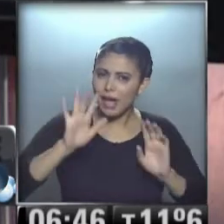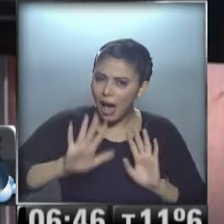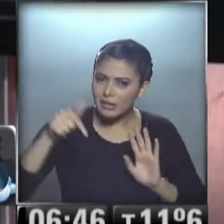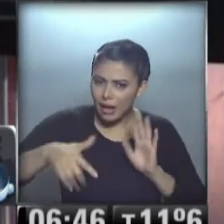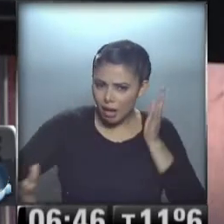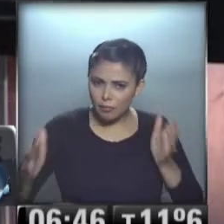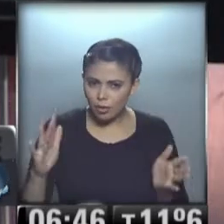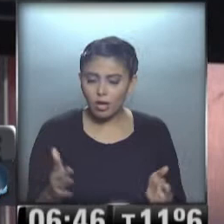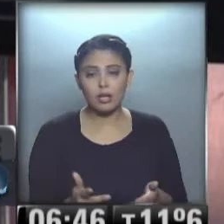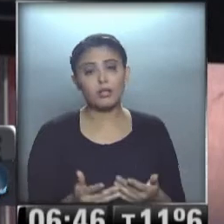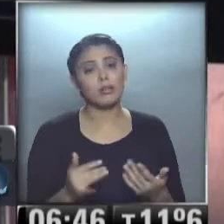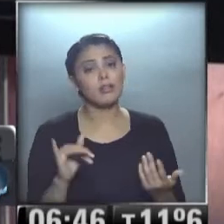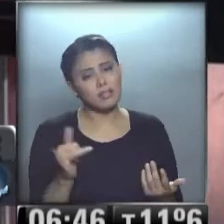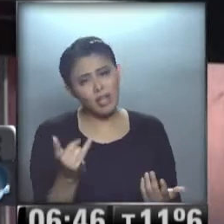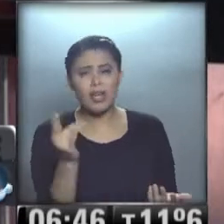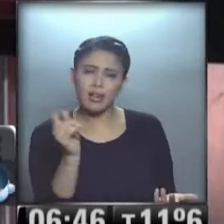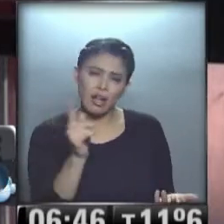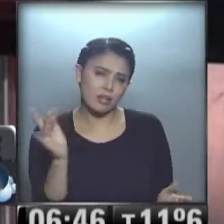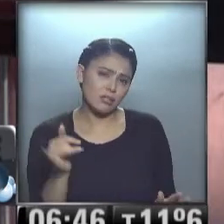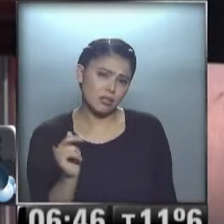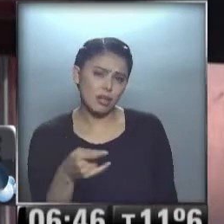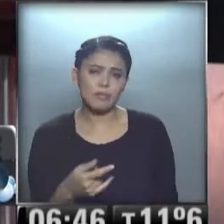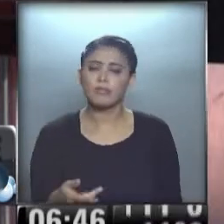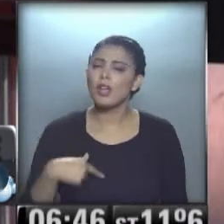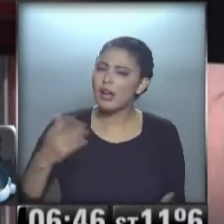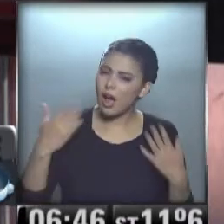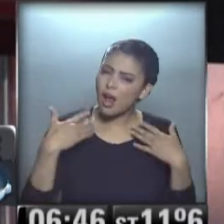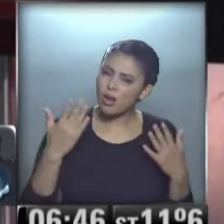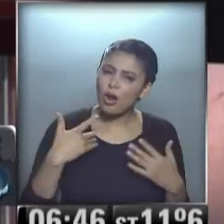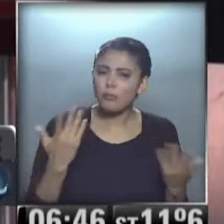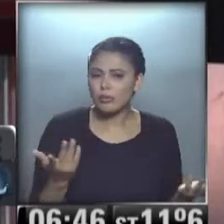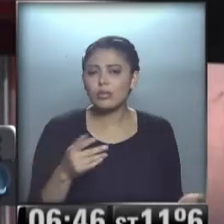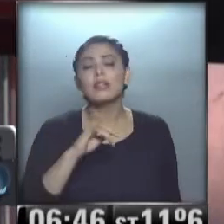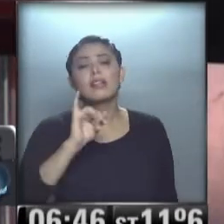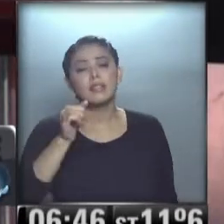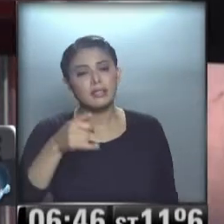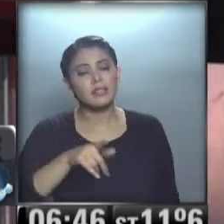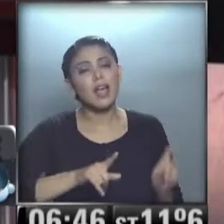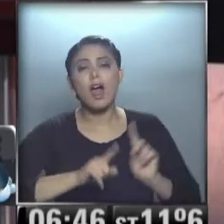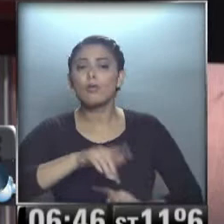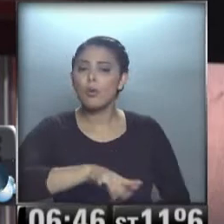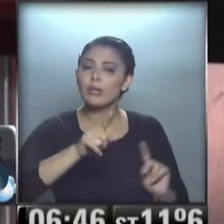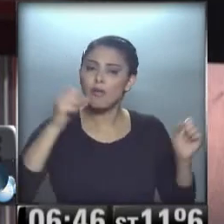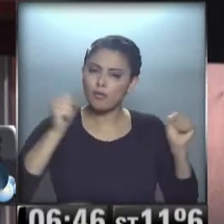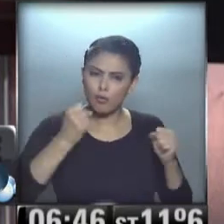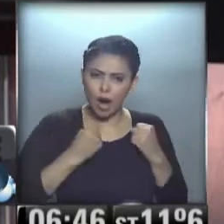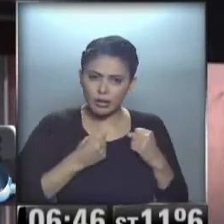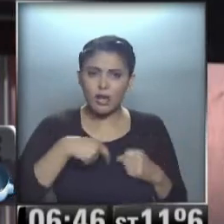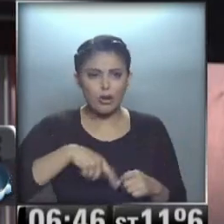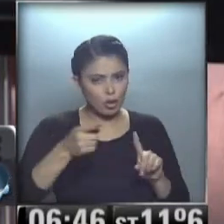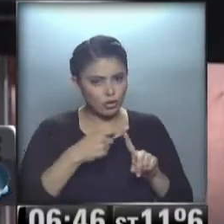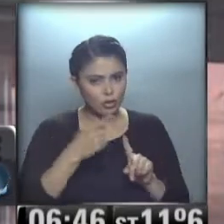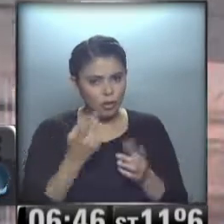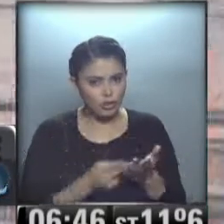no. Sí, Cari, sí, sí, sí. Por el calor, sí, de manera muy aislada, se producen y muy fuertes. Cari, lo tenés a Hugo, ¿no? Pero